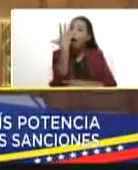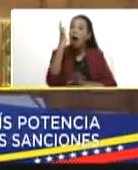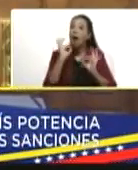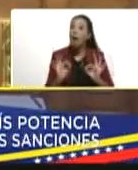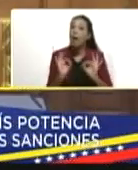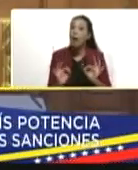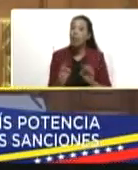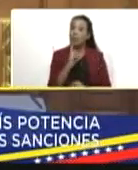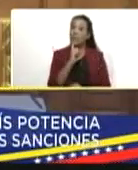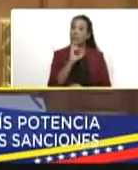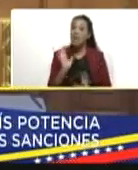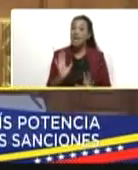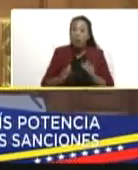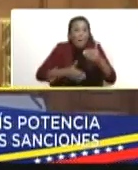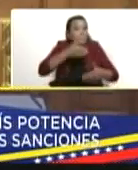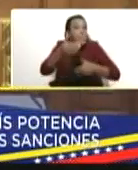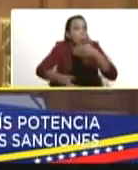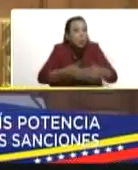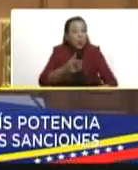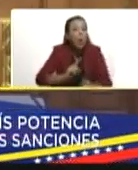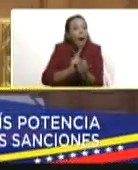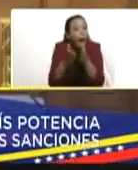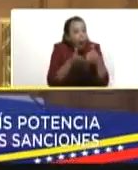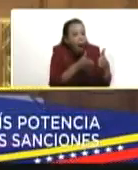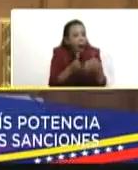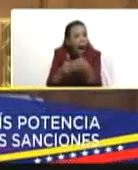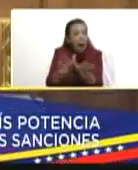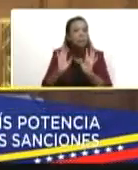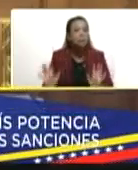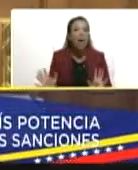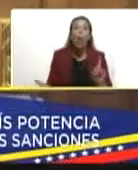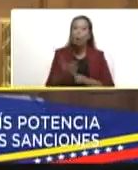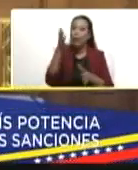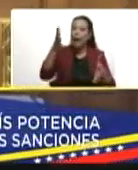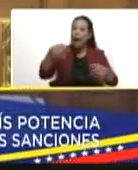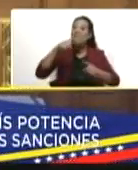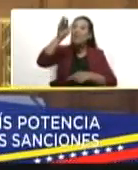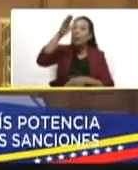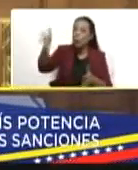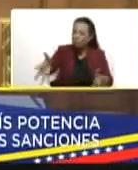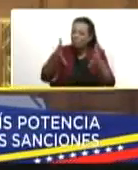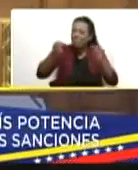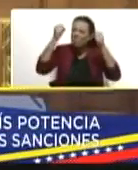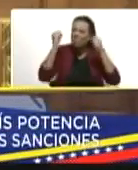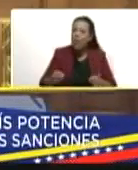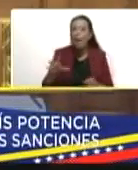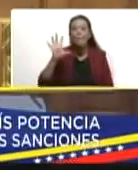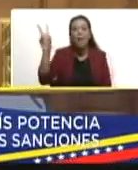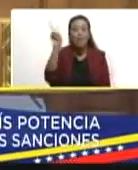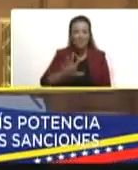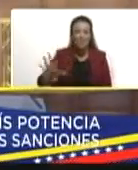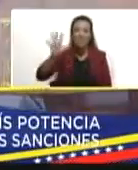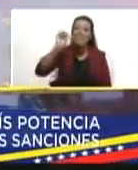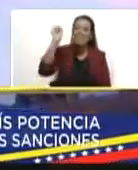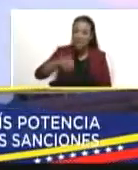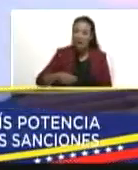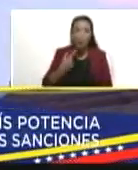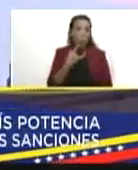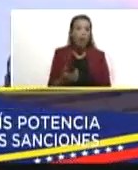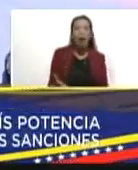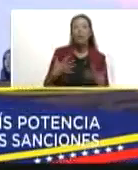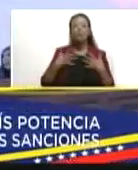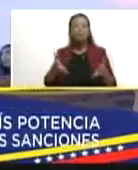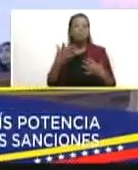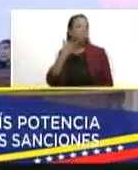construcción de un proceso de un camino para grandes victorias futuras para nuestra patria no venimos a